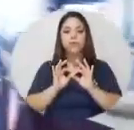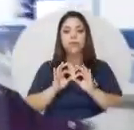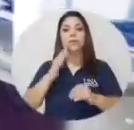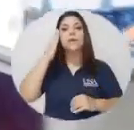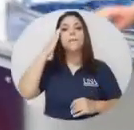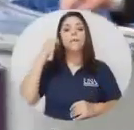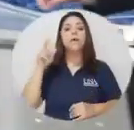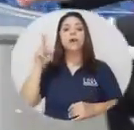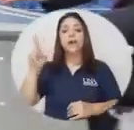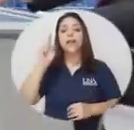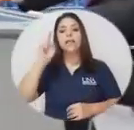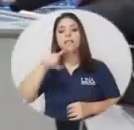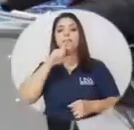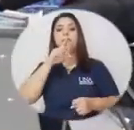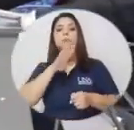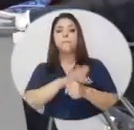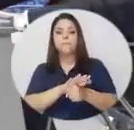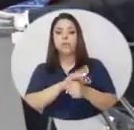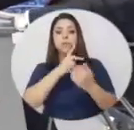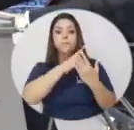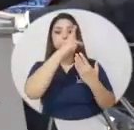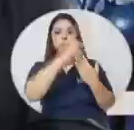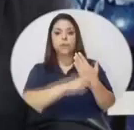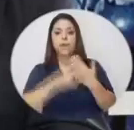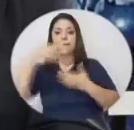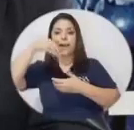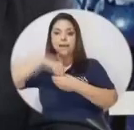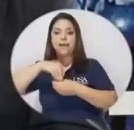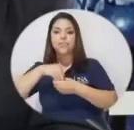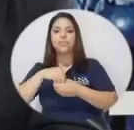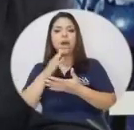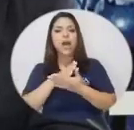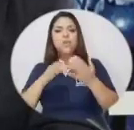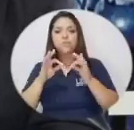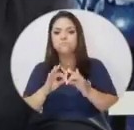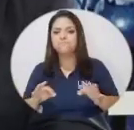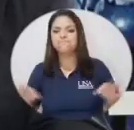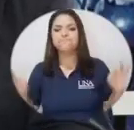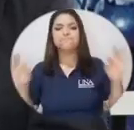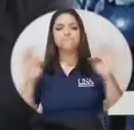fundamental, porque él tiene que cumplir un programa hacia lo interno como elemento